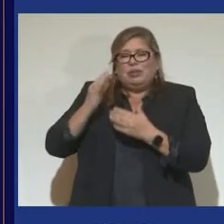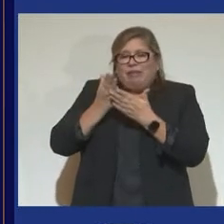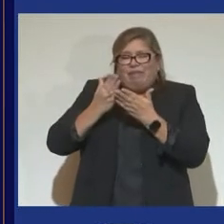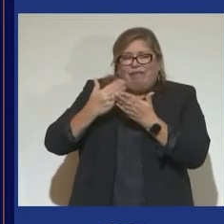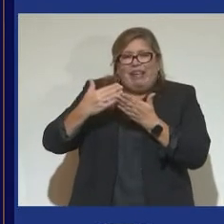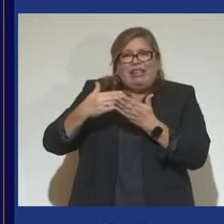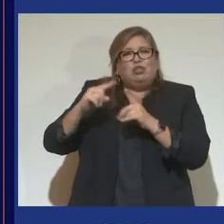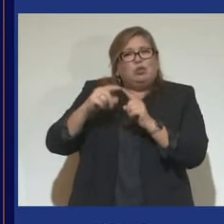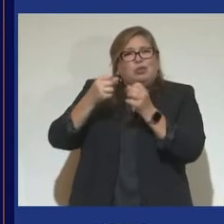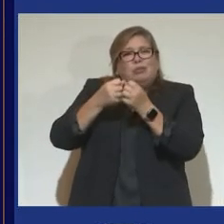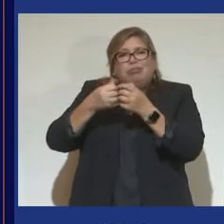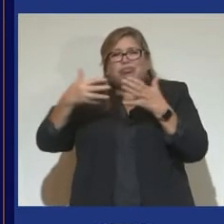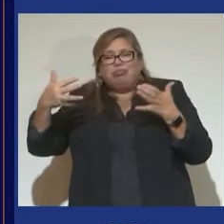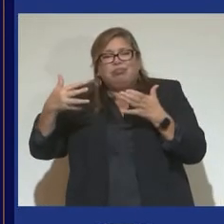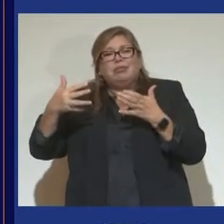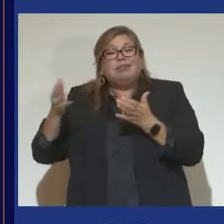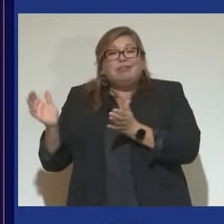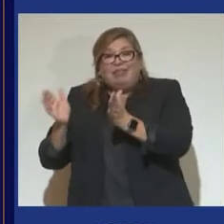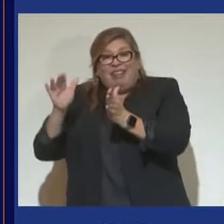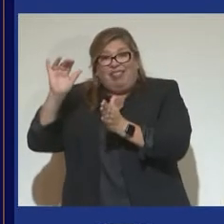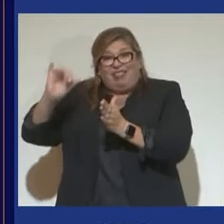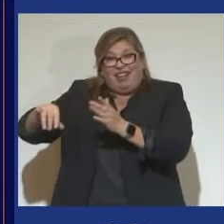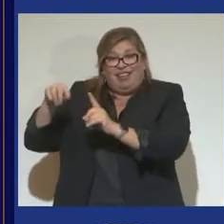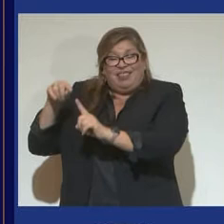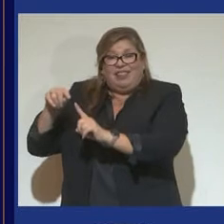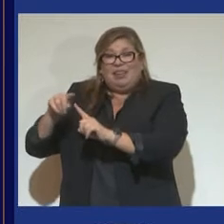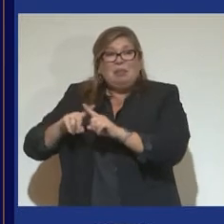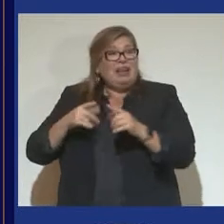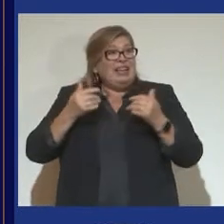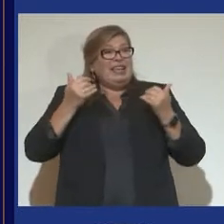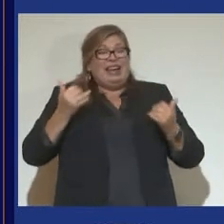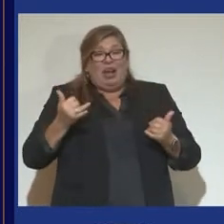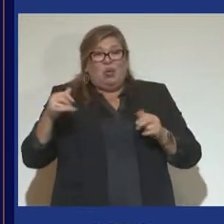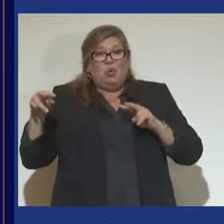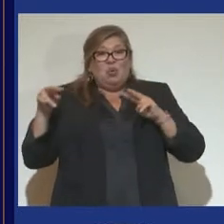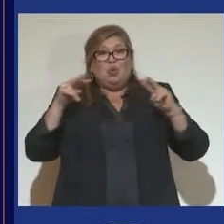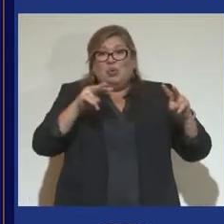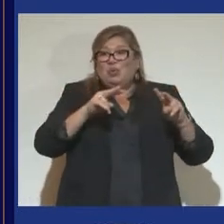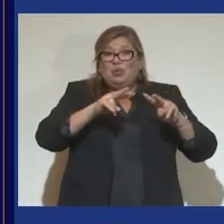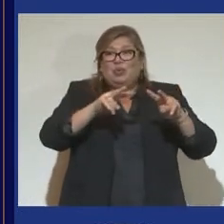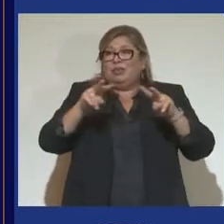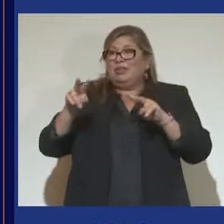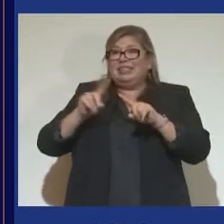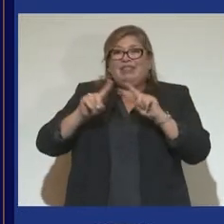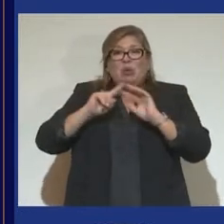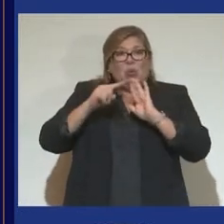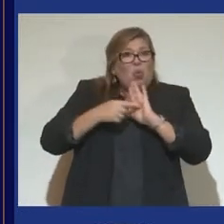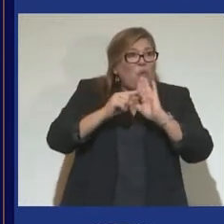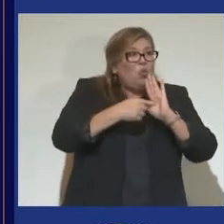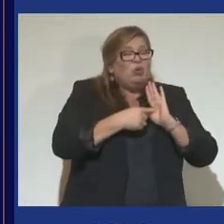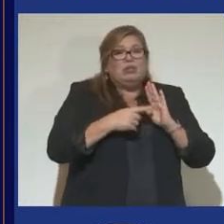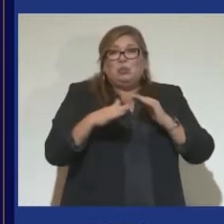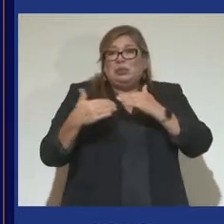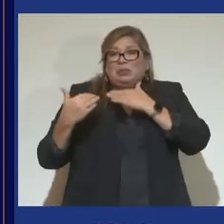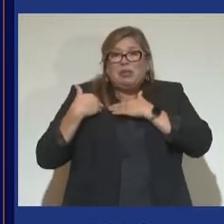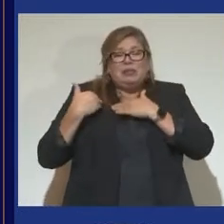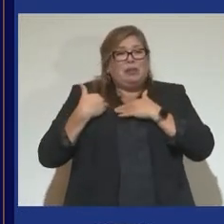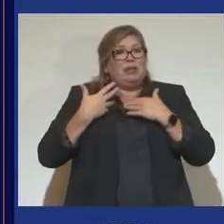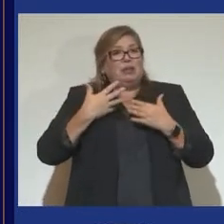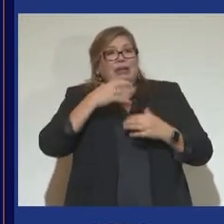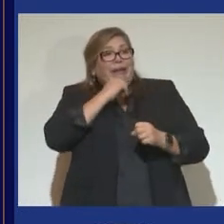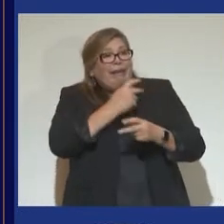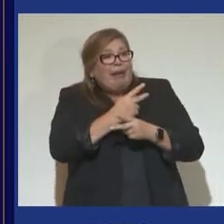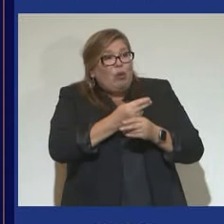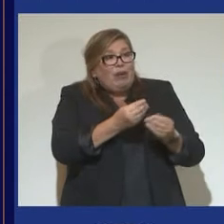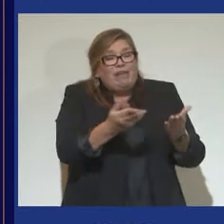llegar a un punto en el que avanzamos la causa del cuidado de salud universal pero ahora con todos los otros puntos de responsabilidad que tenemos